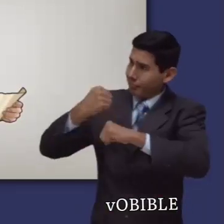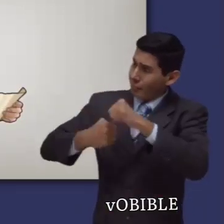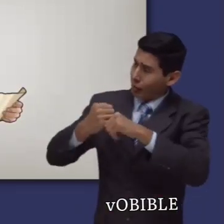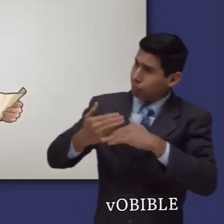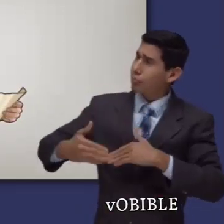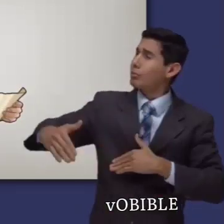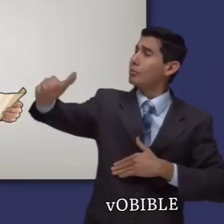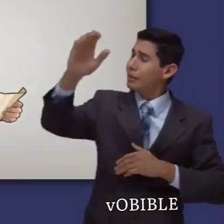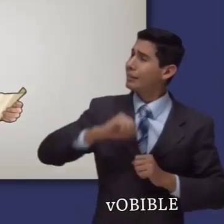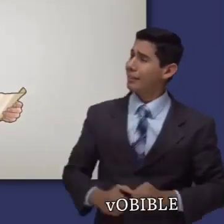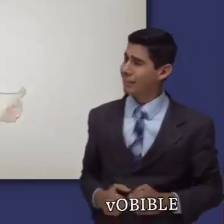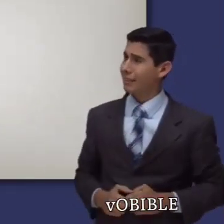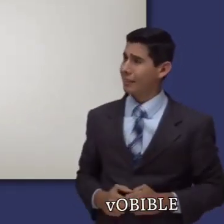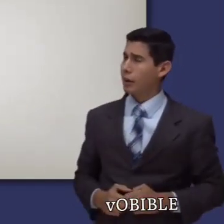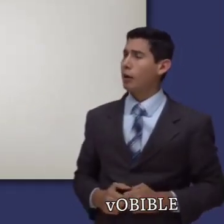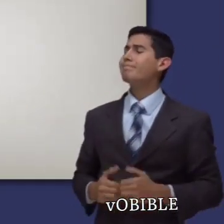para la salvación.